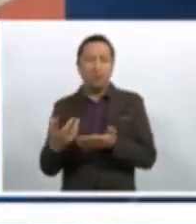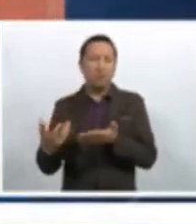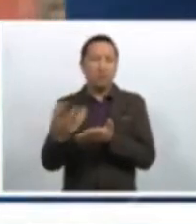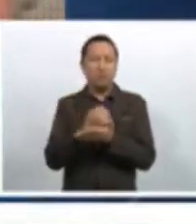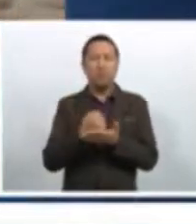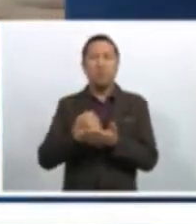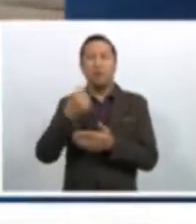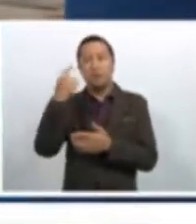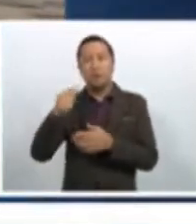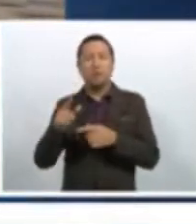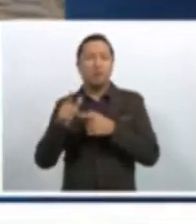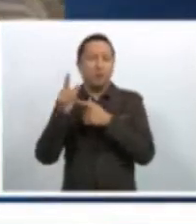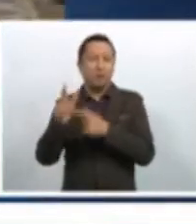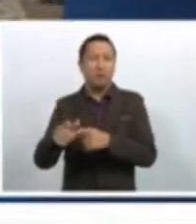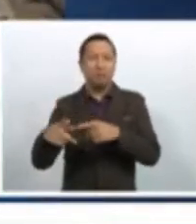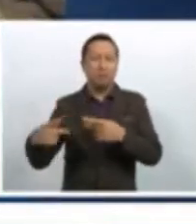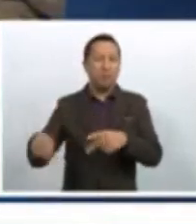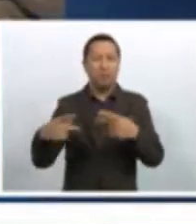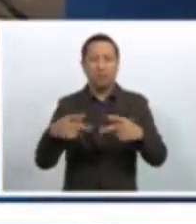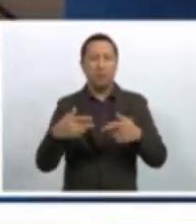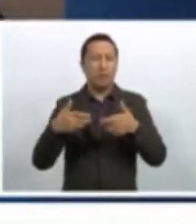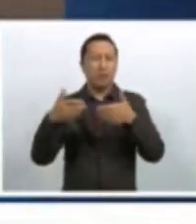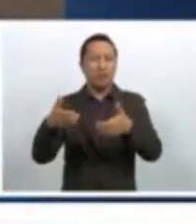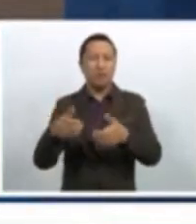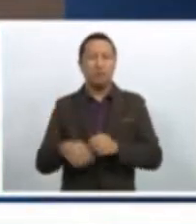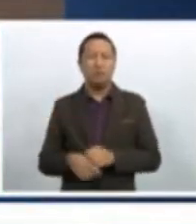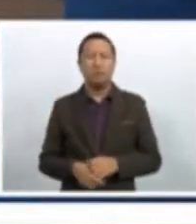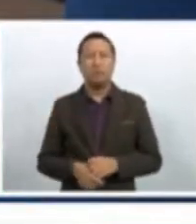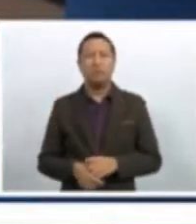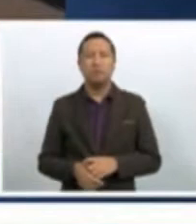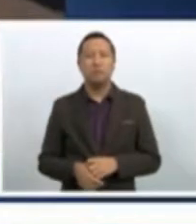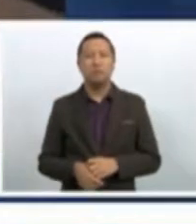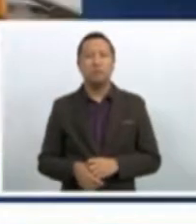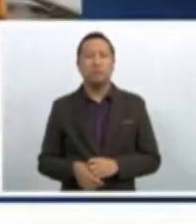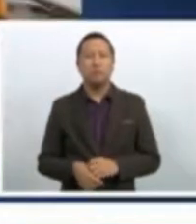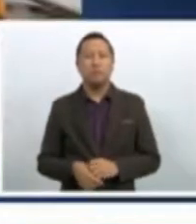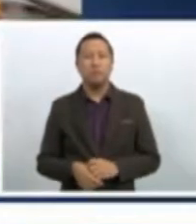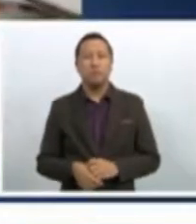del ambulantaje. A continuación, le presentamos sus testimonios.